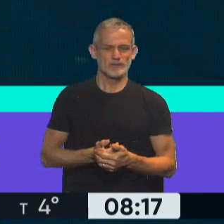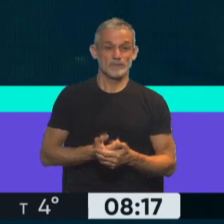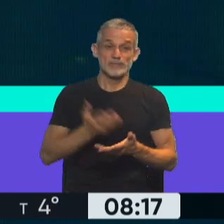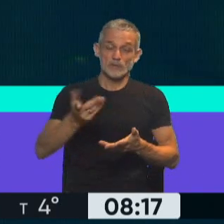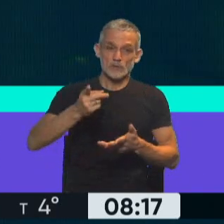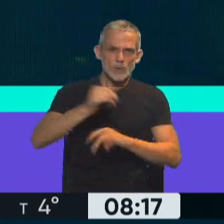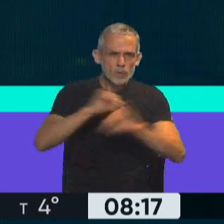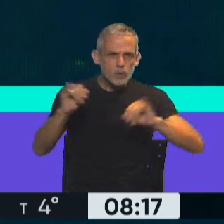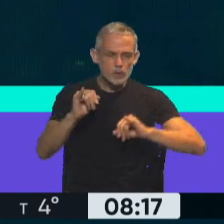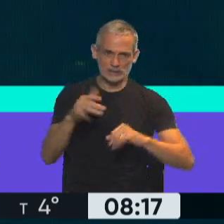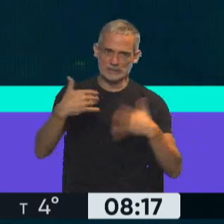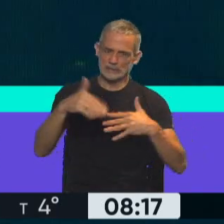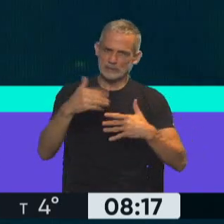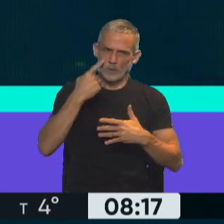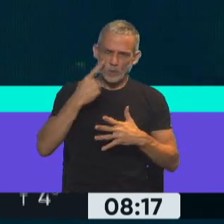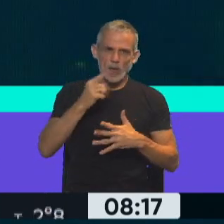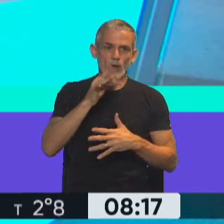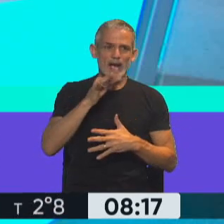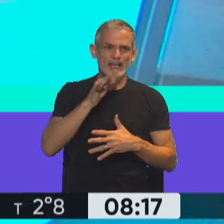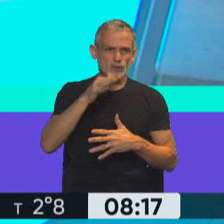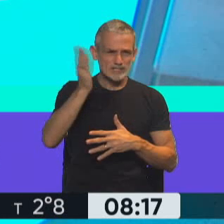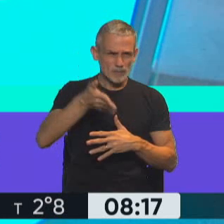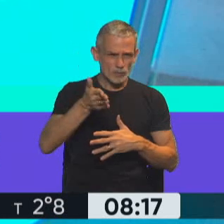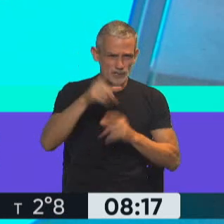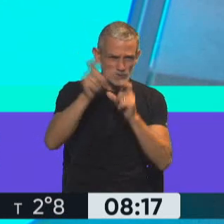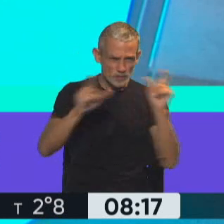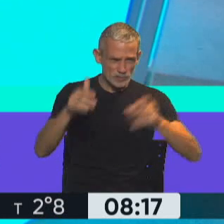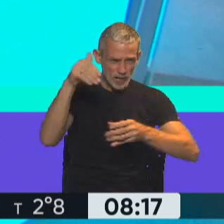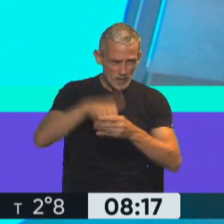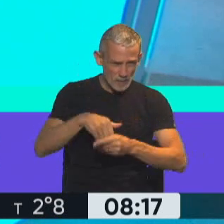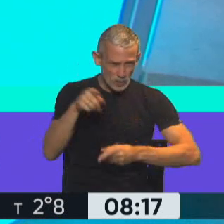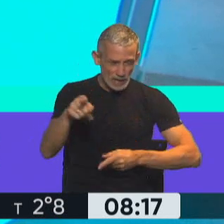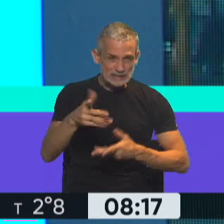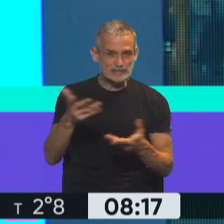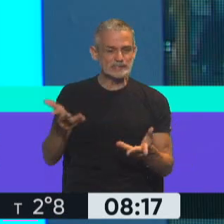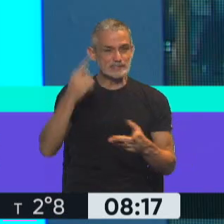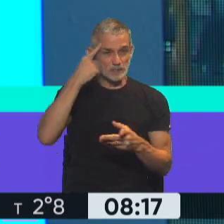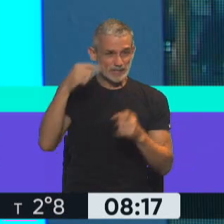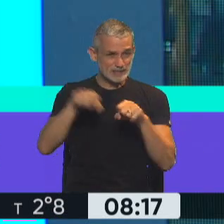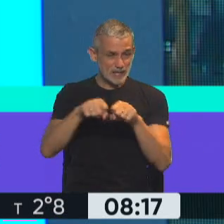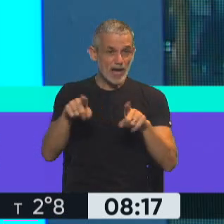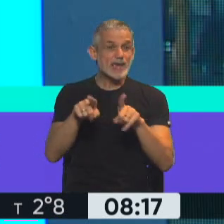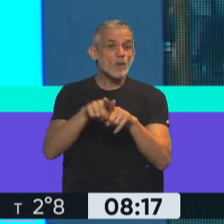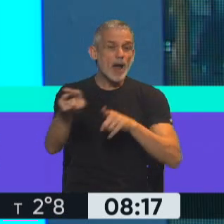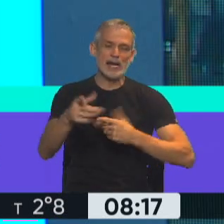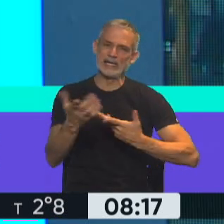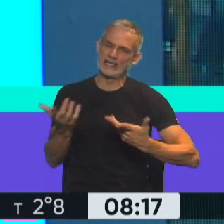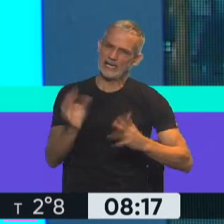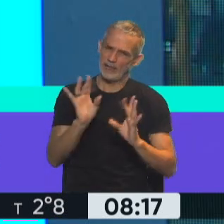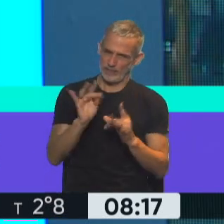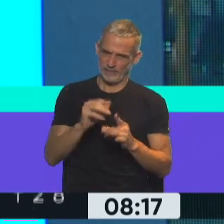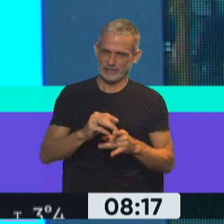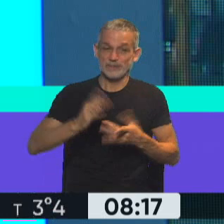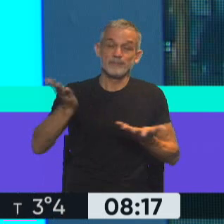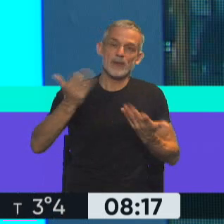Milei pregona, preocupa muchísimo que el 14% del electorado en la ciudad de Buenos Aires piense así, ¿no? Bueno, a ver, me parece como un punto de